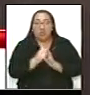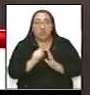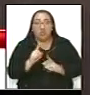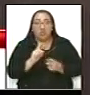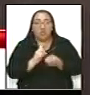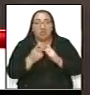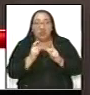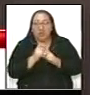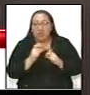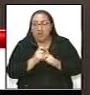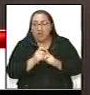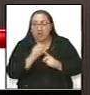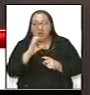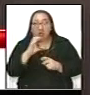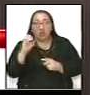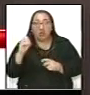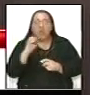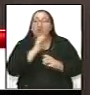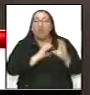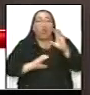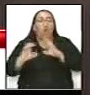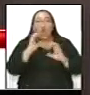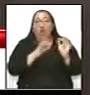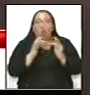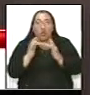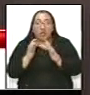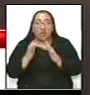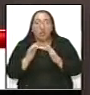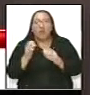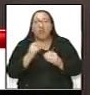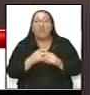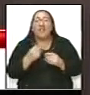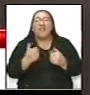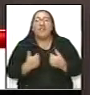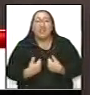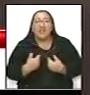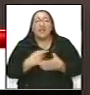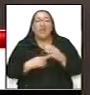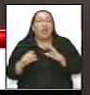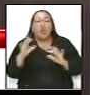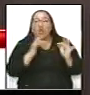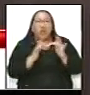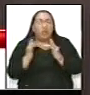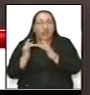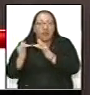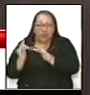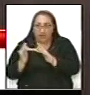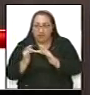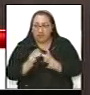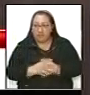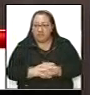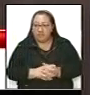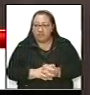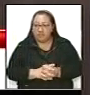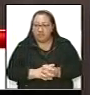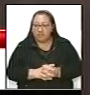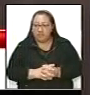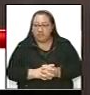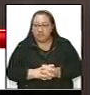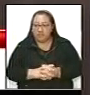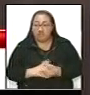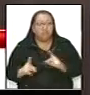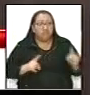cambiaría el término coordina por el que debe coordinar. En el numeral número 2 del artículo 2 menciona que es un órgano